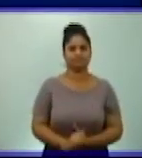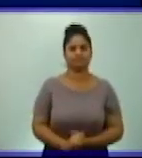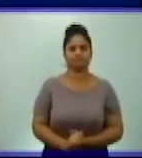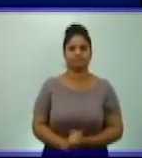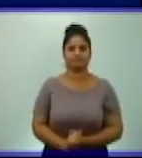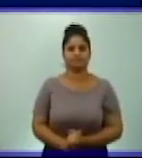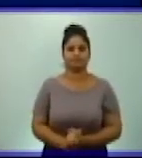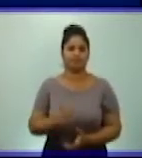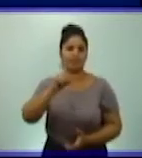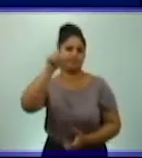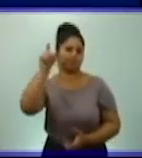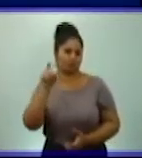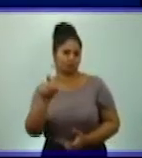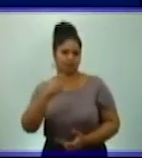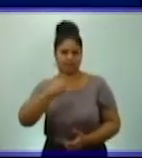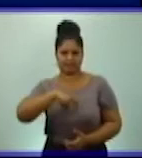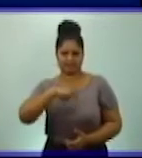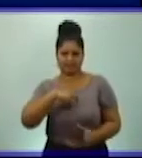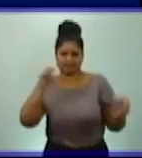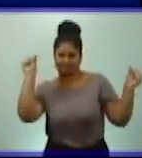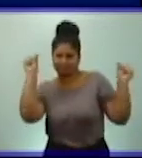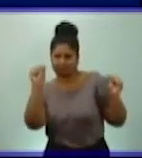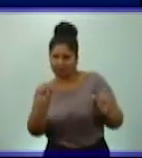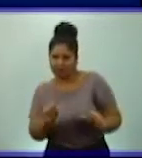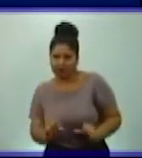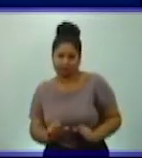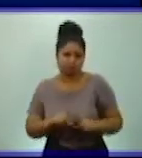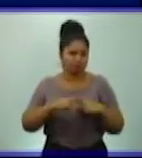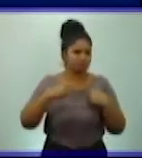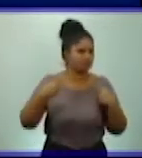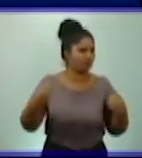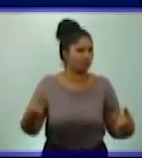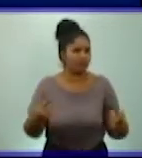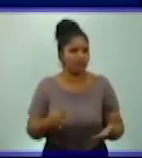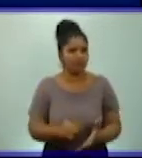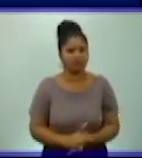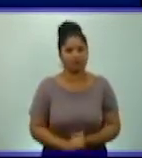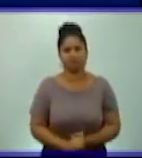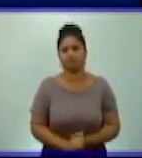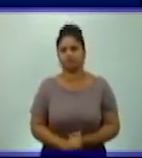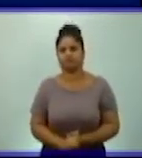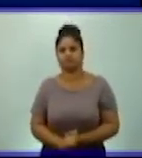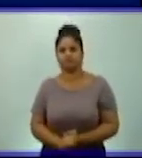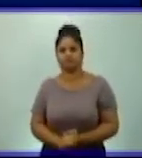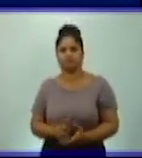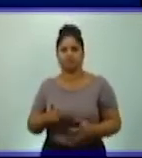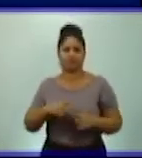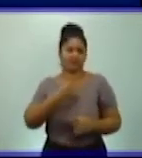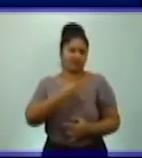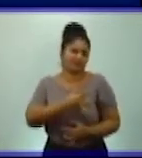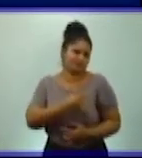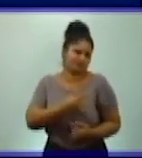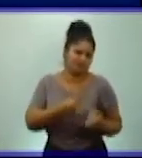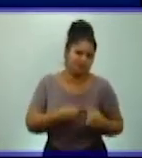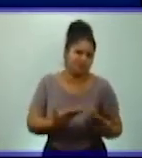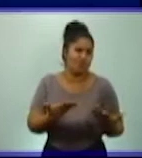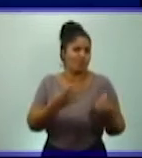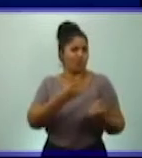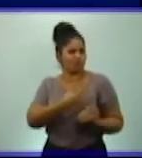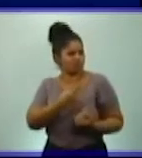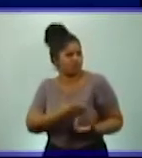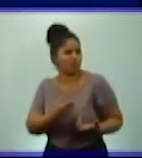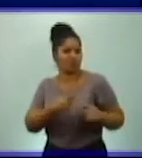vil recelo, porque son traidores, desleales, que hieren, que duelen, que atropellan